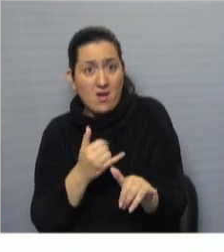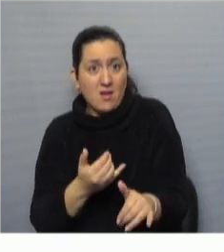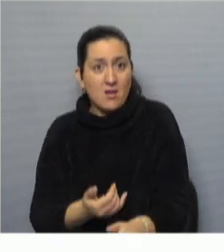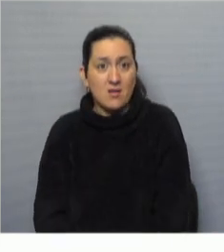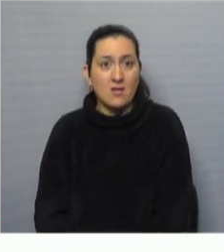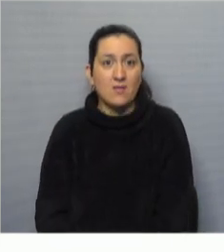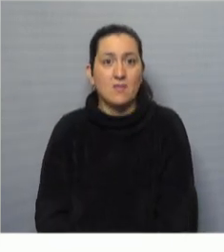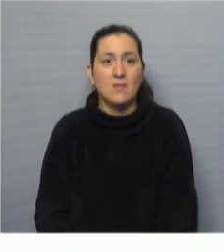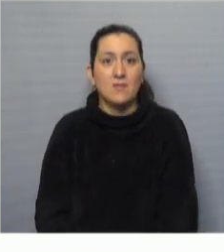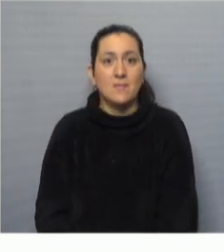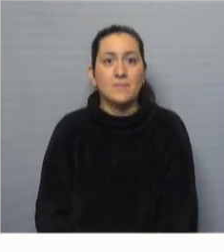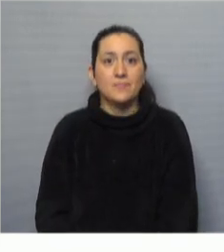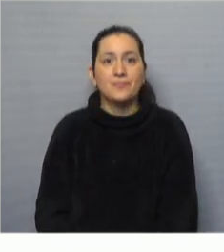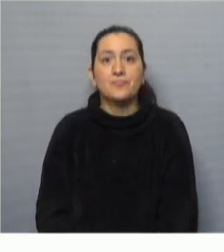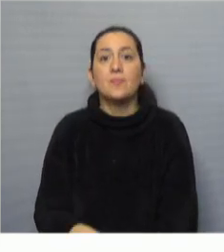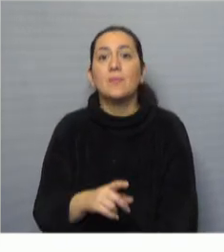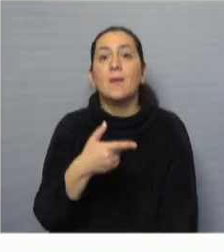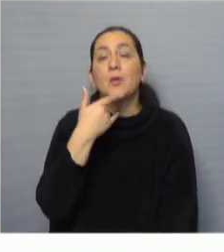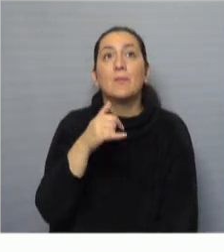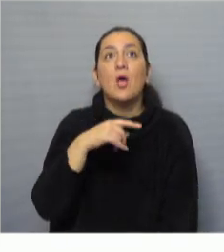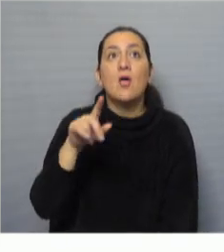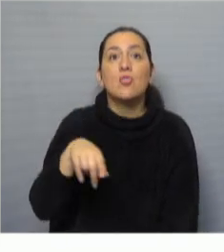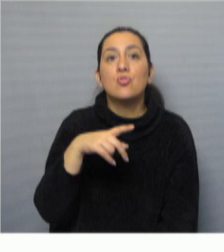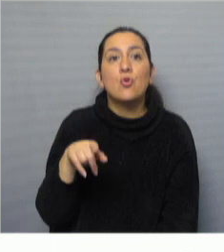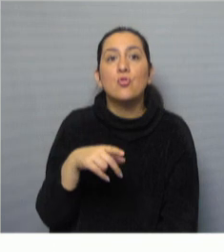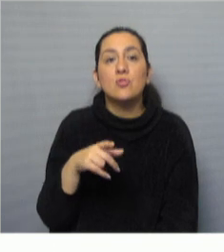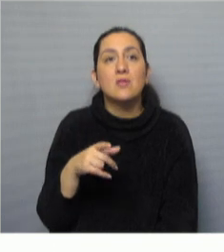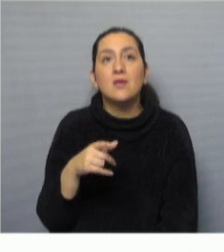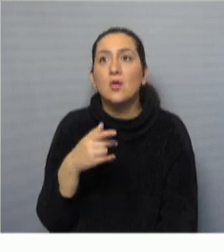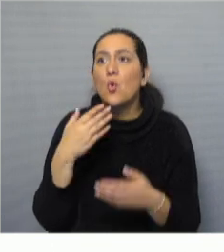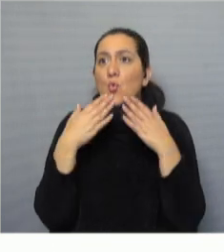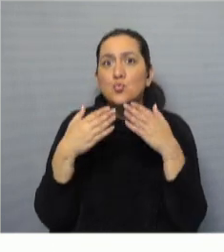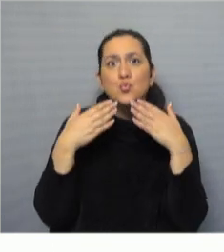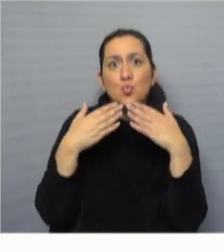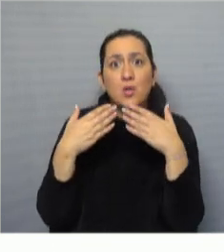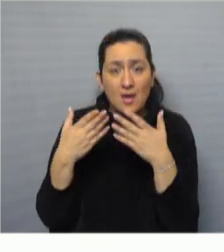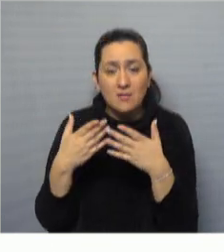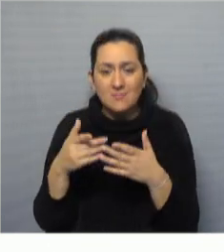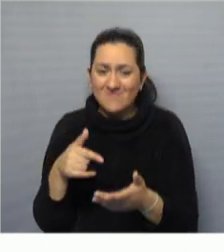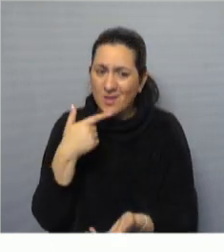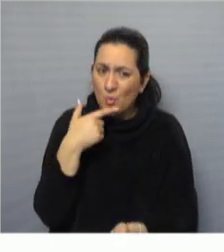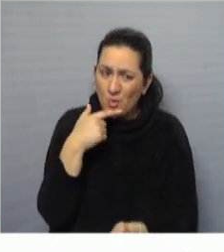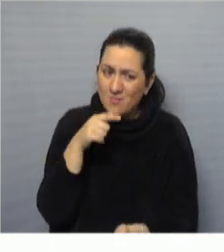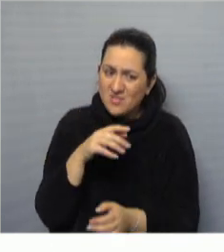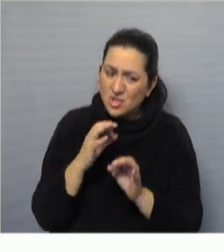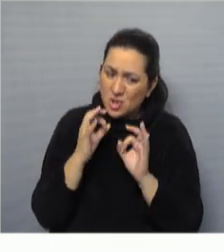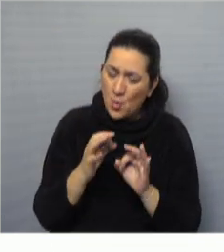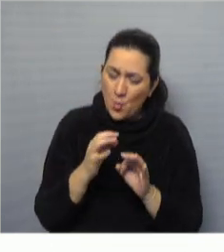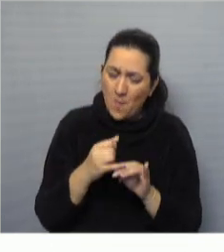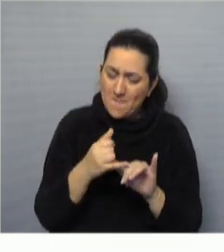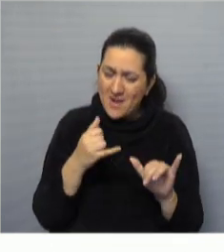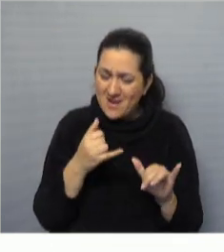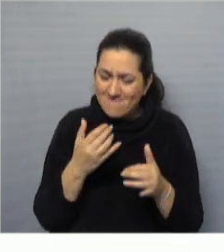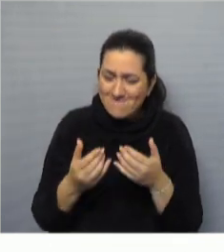a dónde evacuar a dónde dirigir alguna